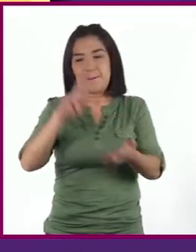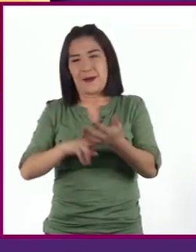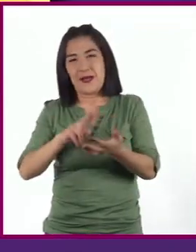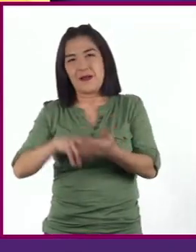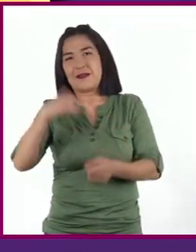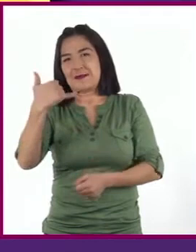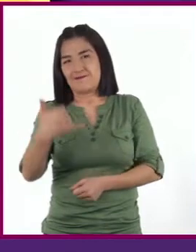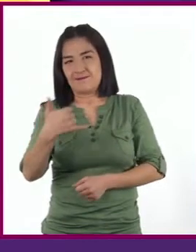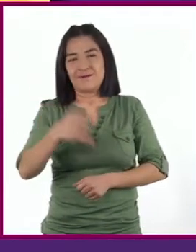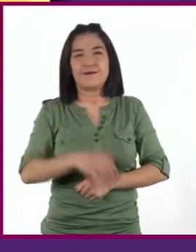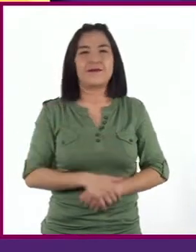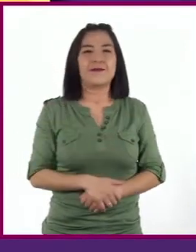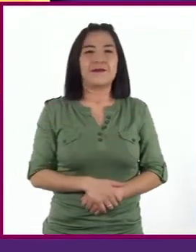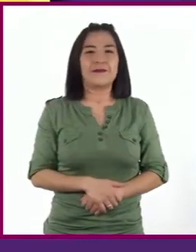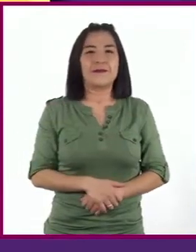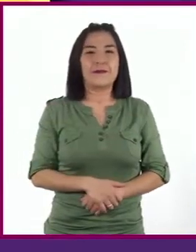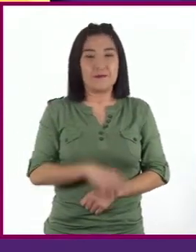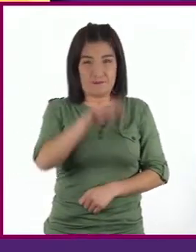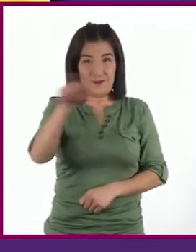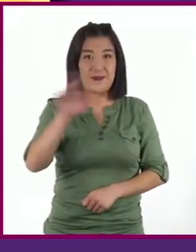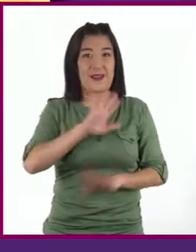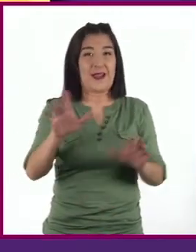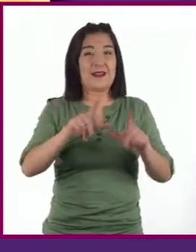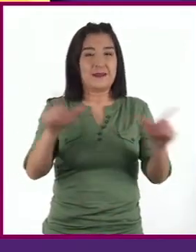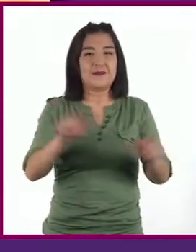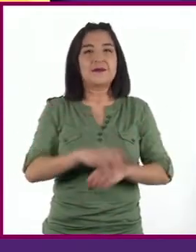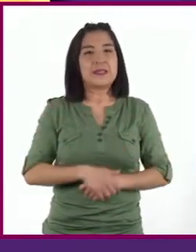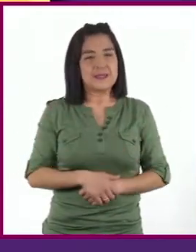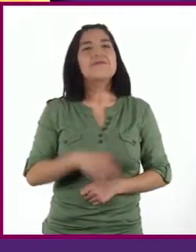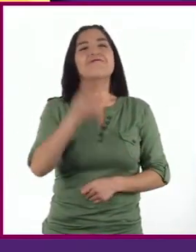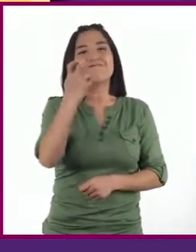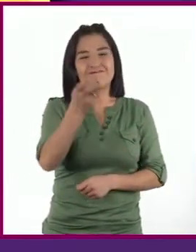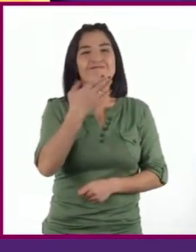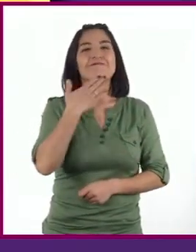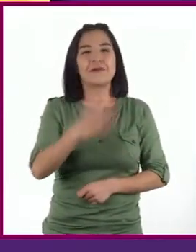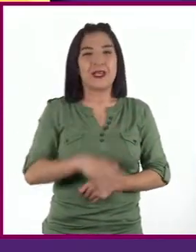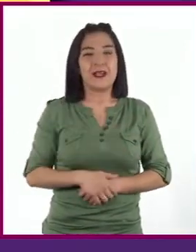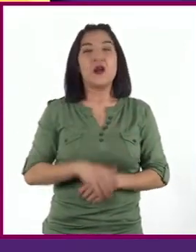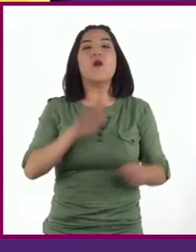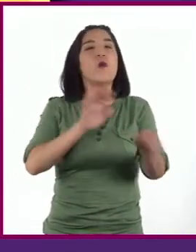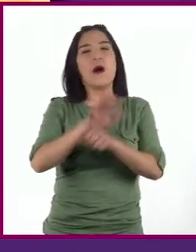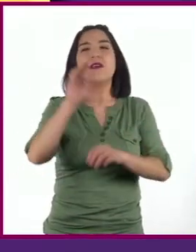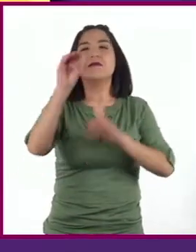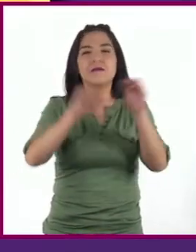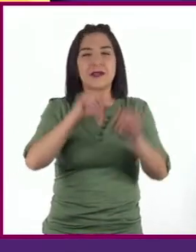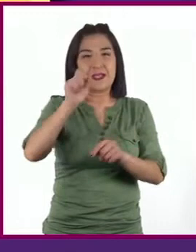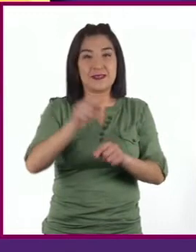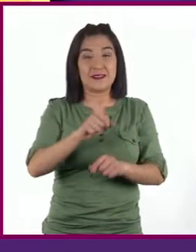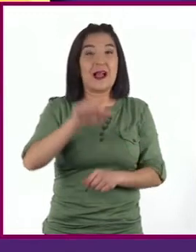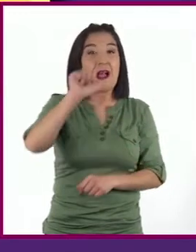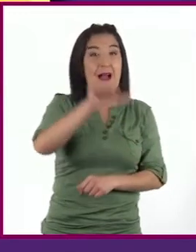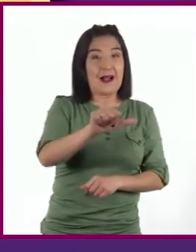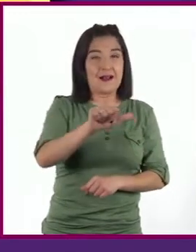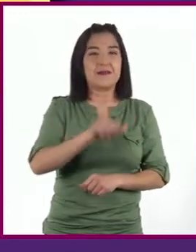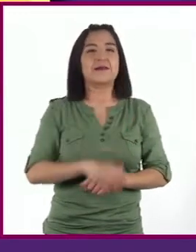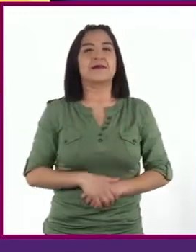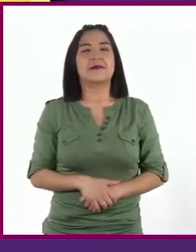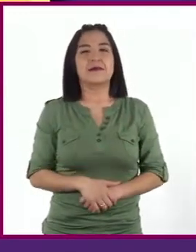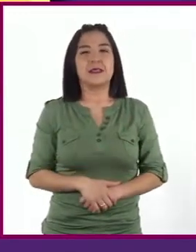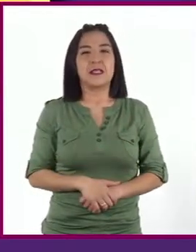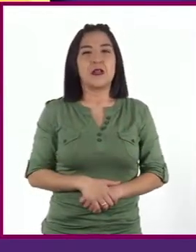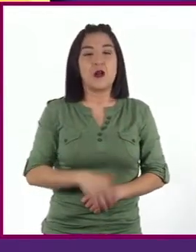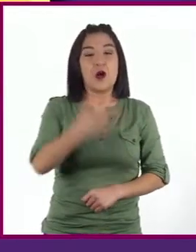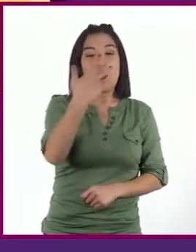de Y. ¿Los tienen? Efectivamente, las coordenadas del vértice A son